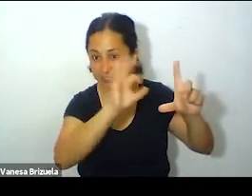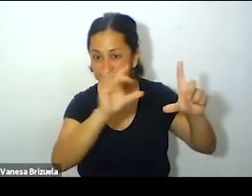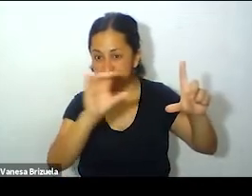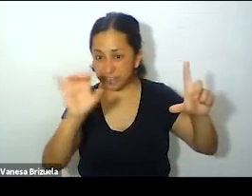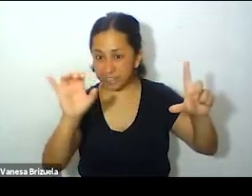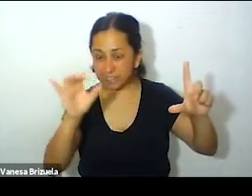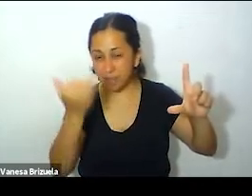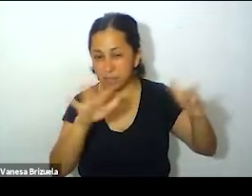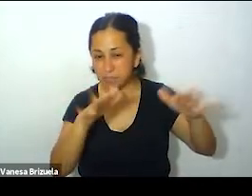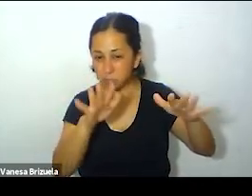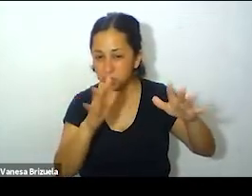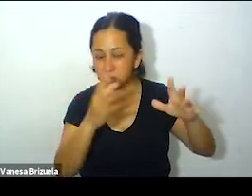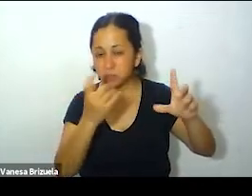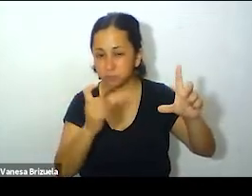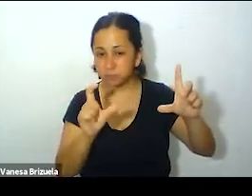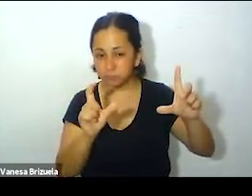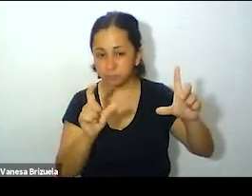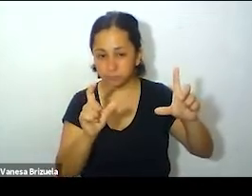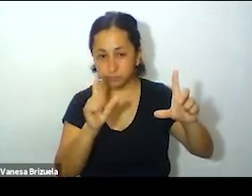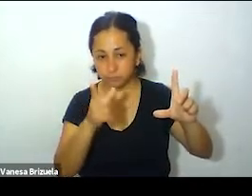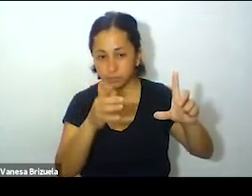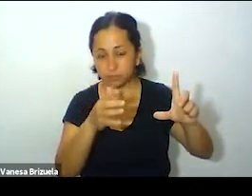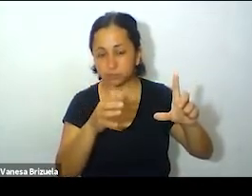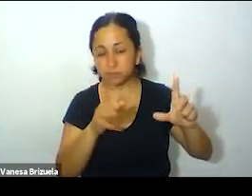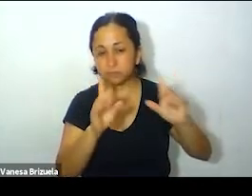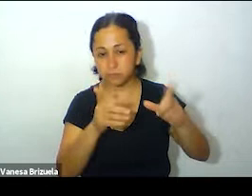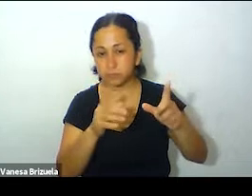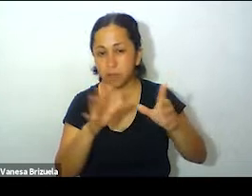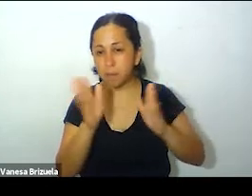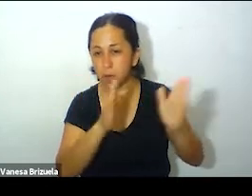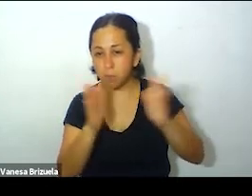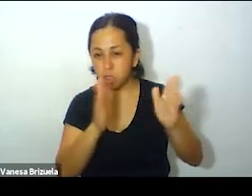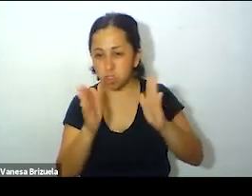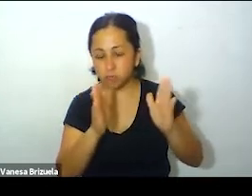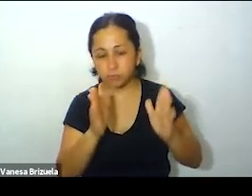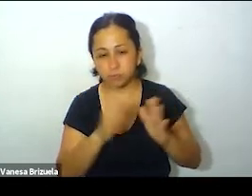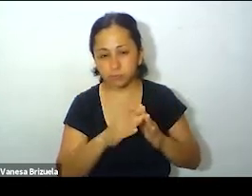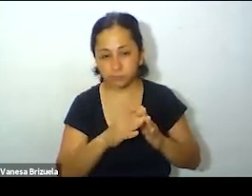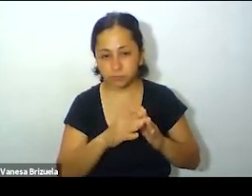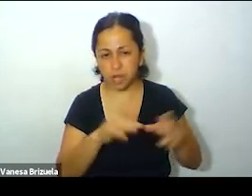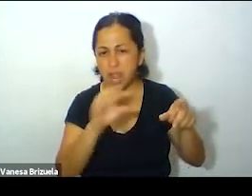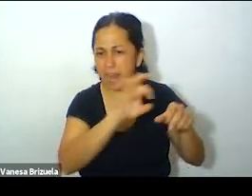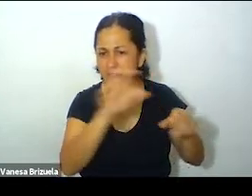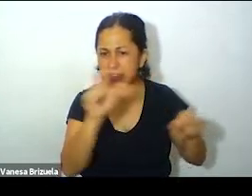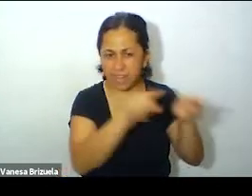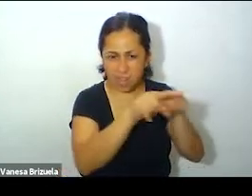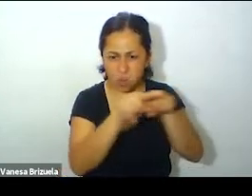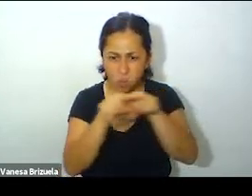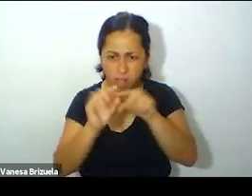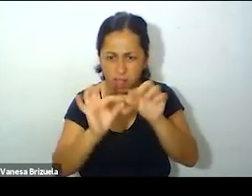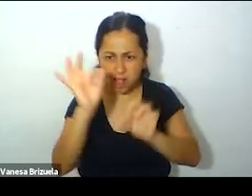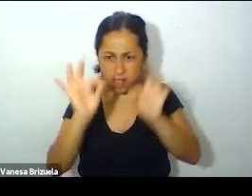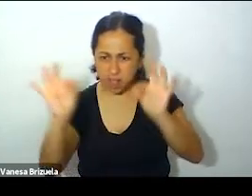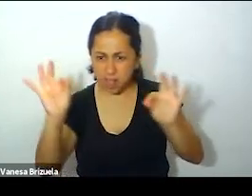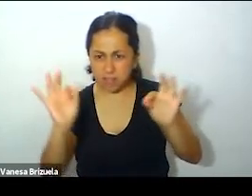tienen más o menos las mismas partes y las mismas proporciones. No todas son iguales,